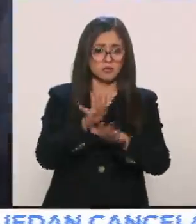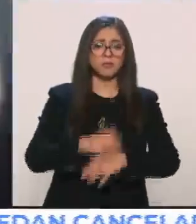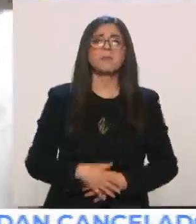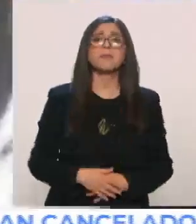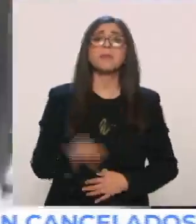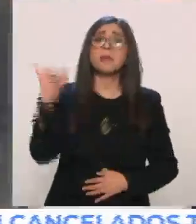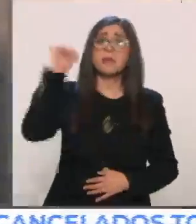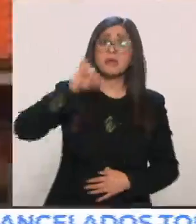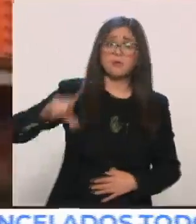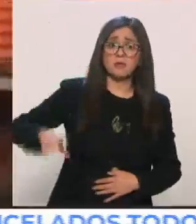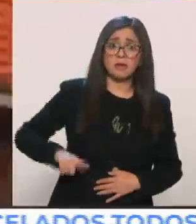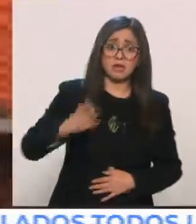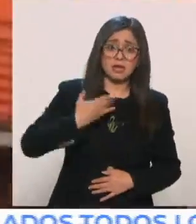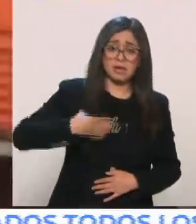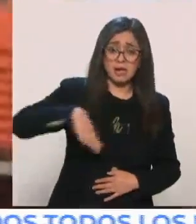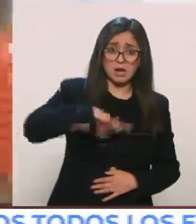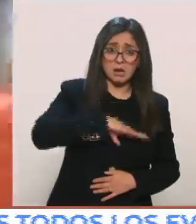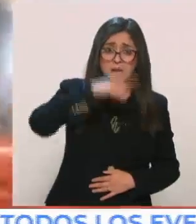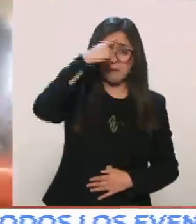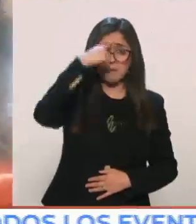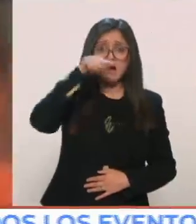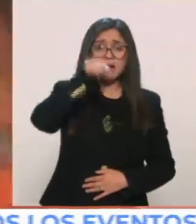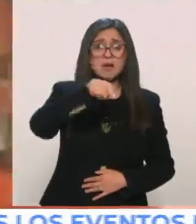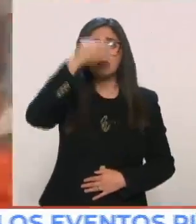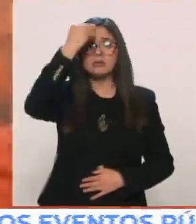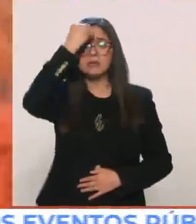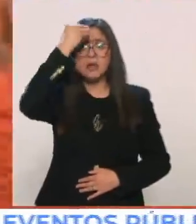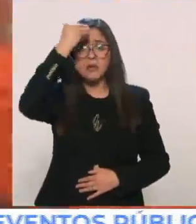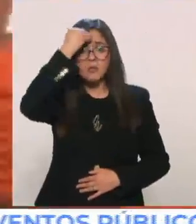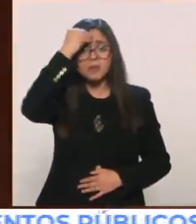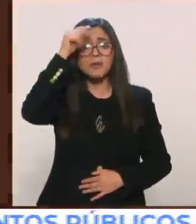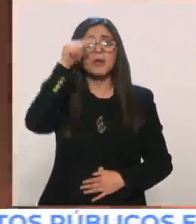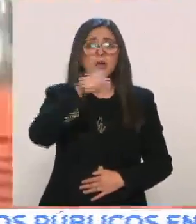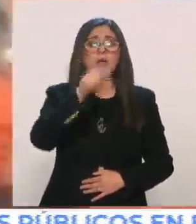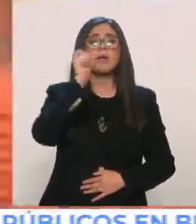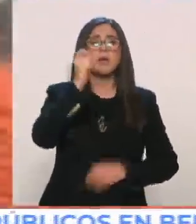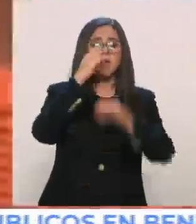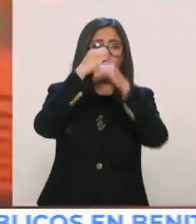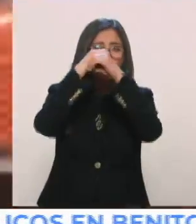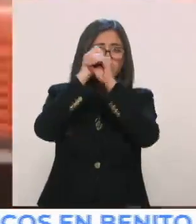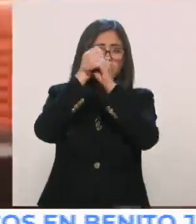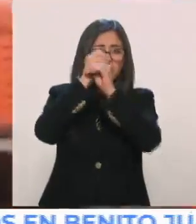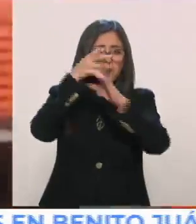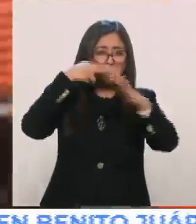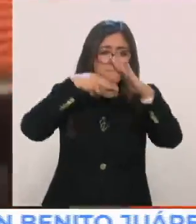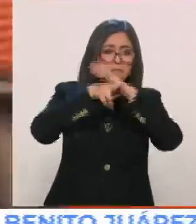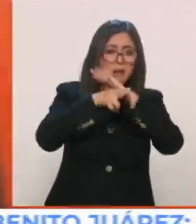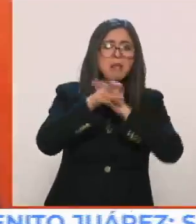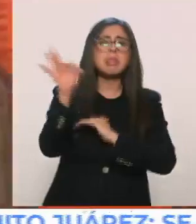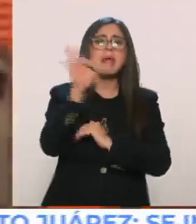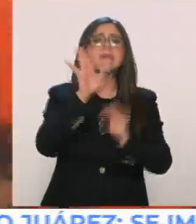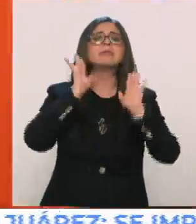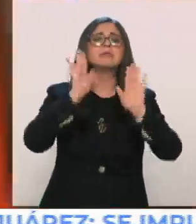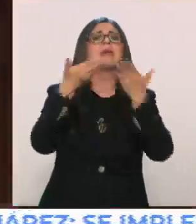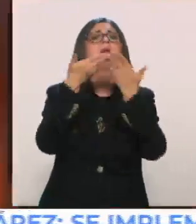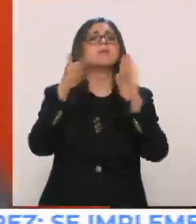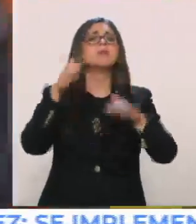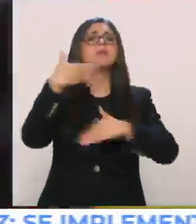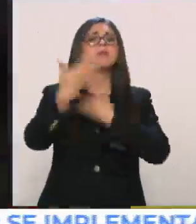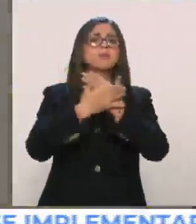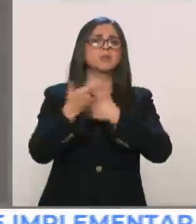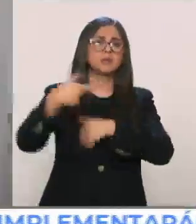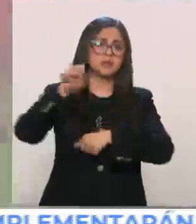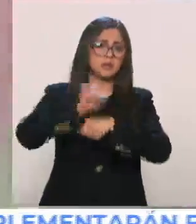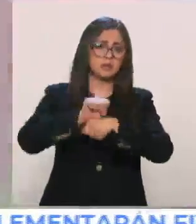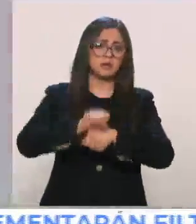Pardo indicó que la reanudación del servicio de Chapultepec a observatorio podría ser la próxima semana. Hasta ahora están